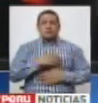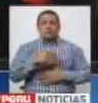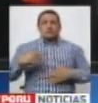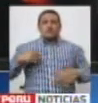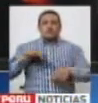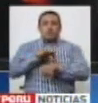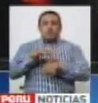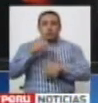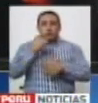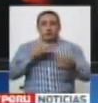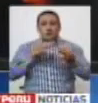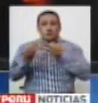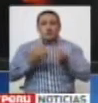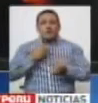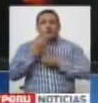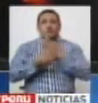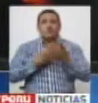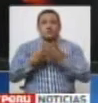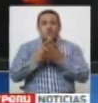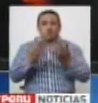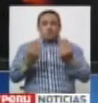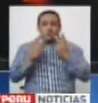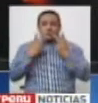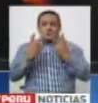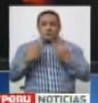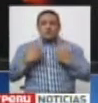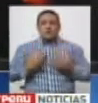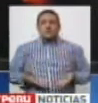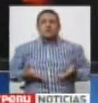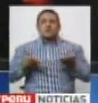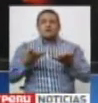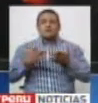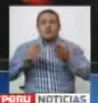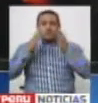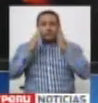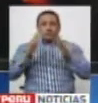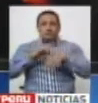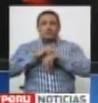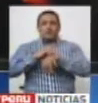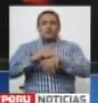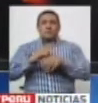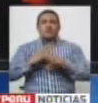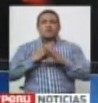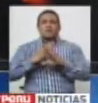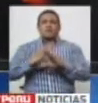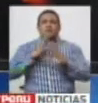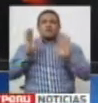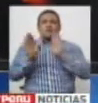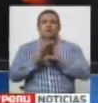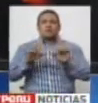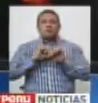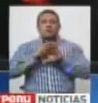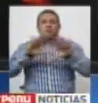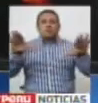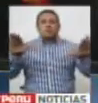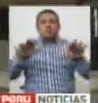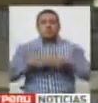Salud, Aníbal Velásquez, informó que los afectados están recibiendo atención inmediata para evitar la